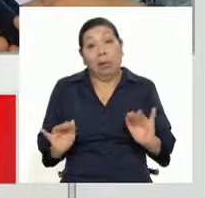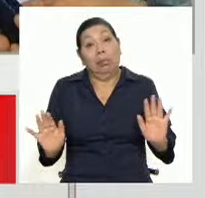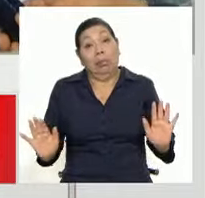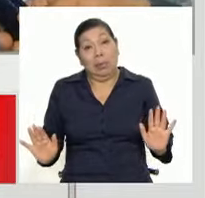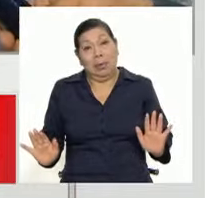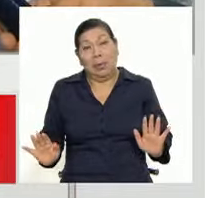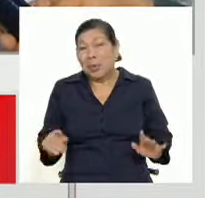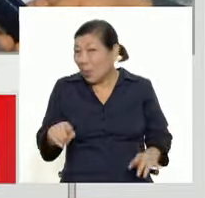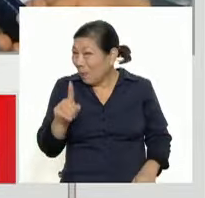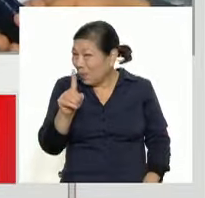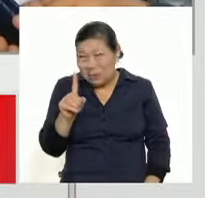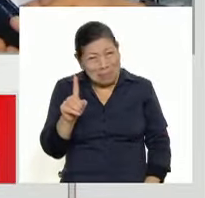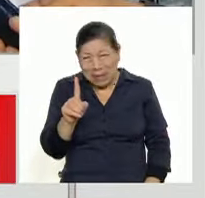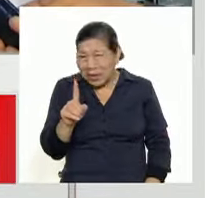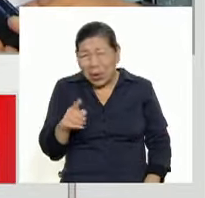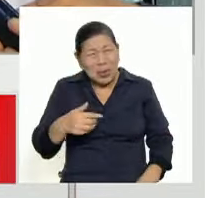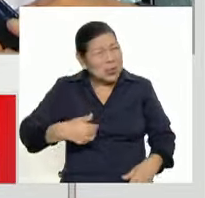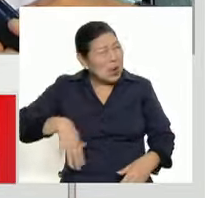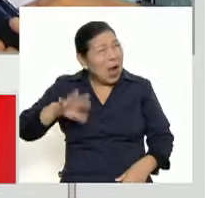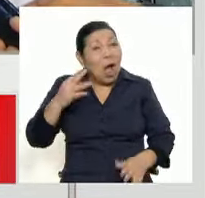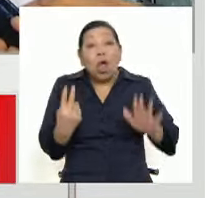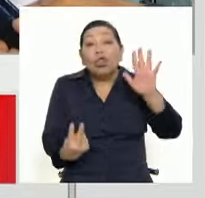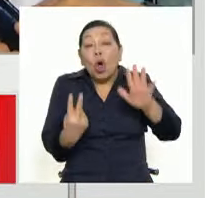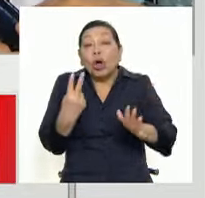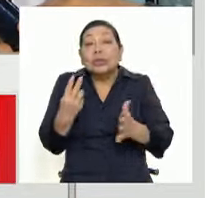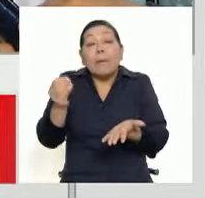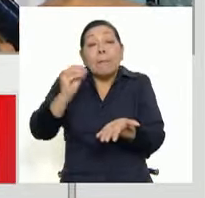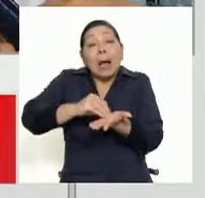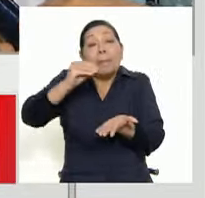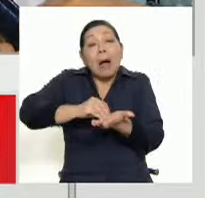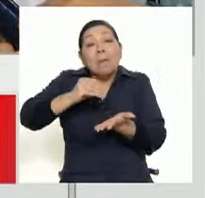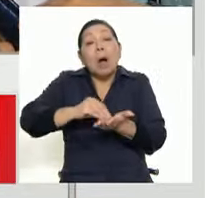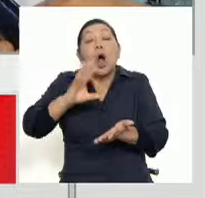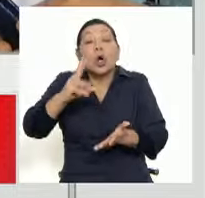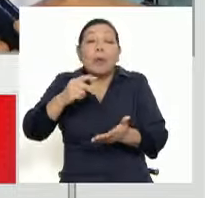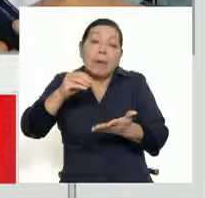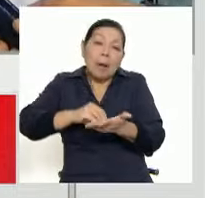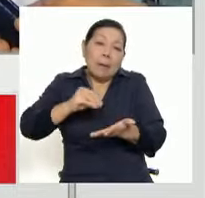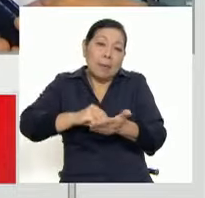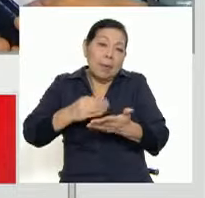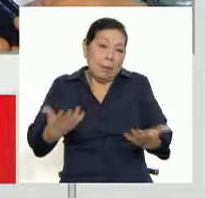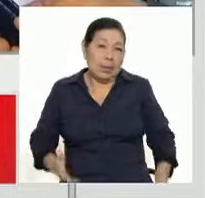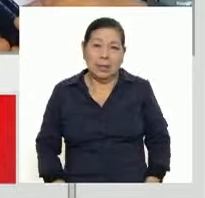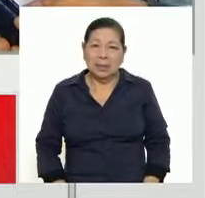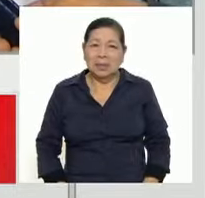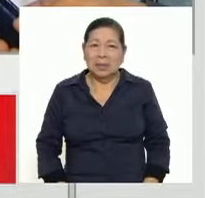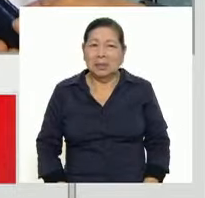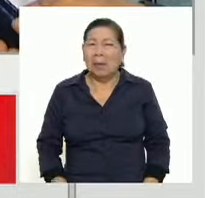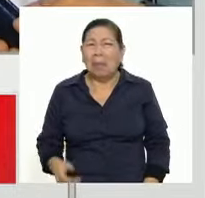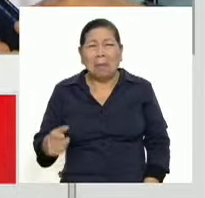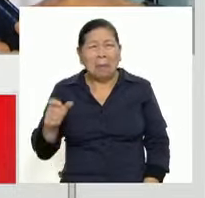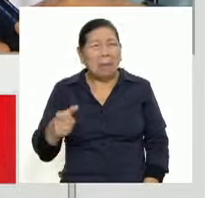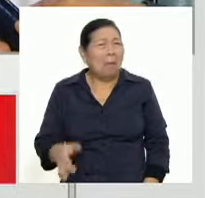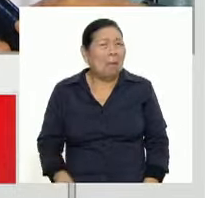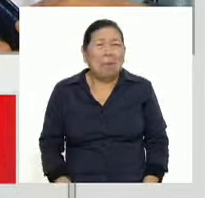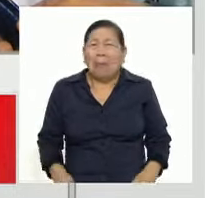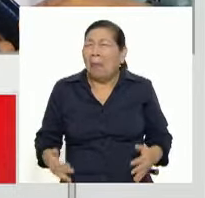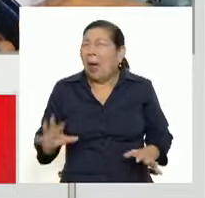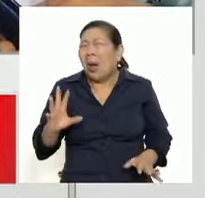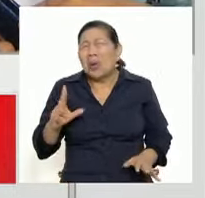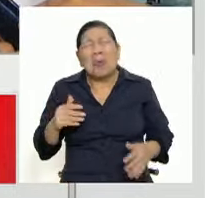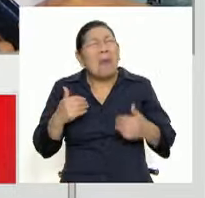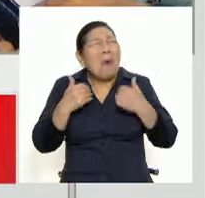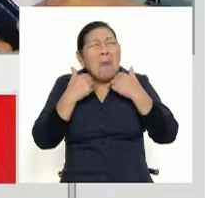esta persona no es la primera vez, como le digo, es la doceava vez que ya ha sido intervenido. Y estos delincuentes, estas personas que